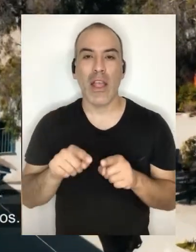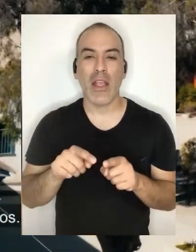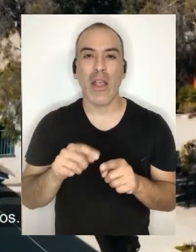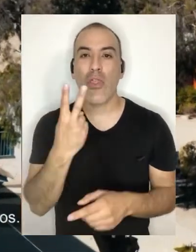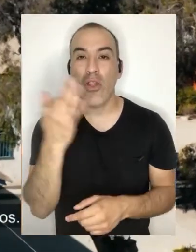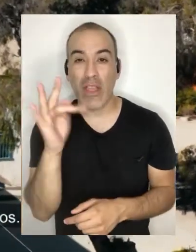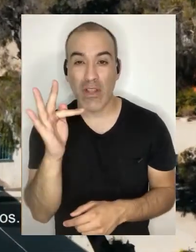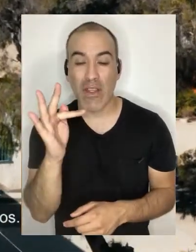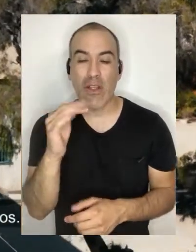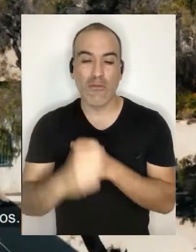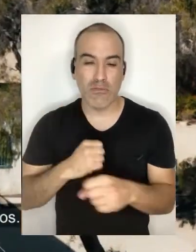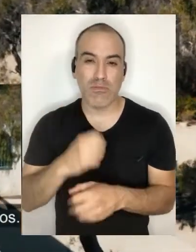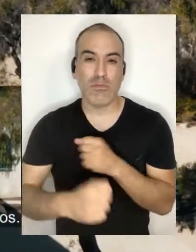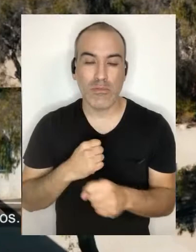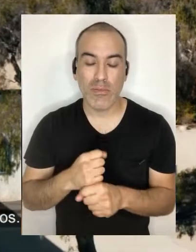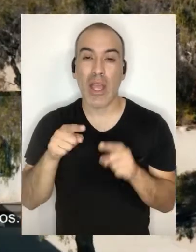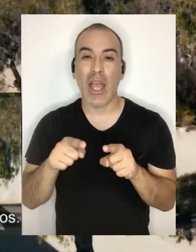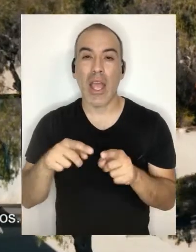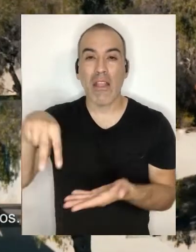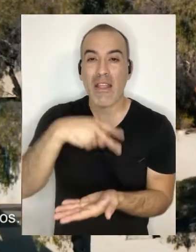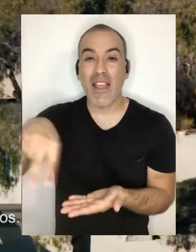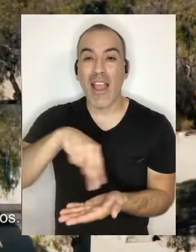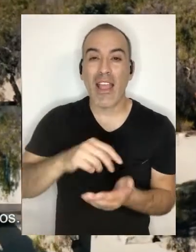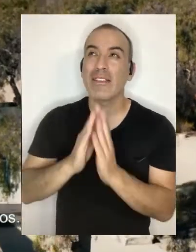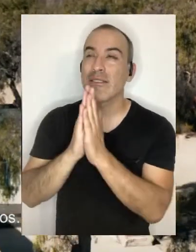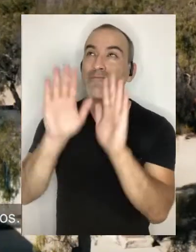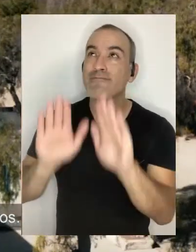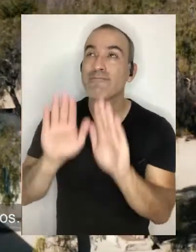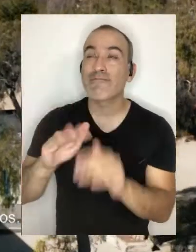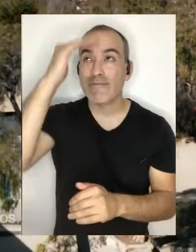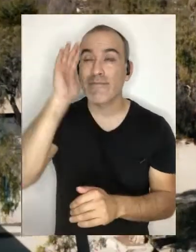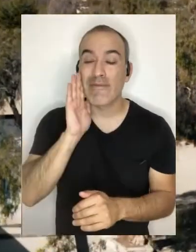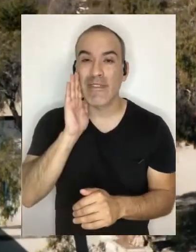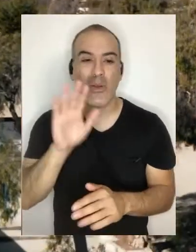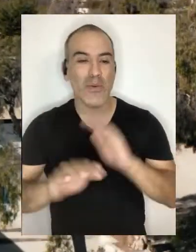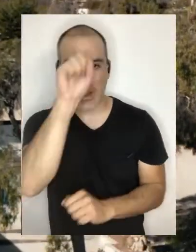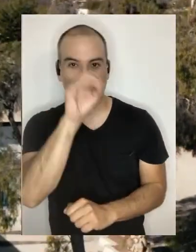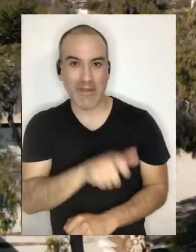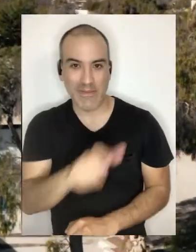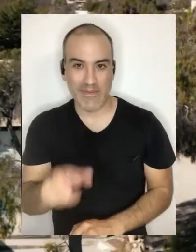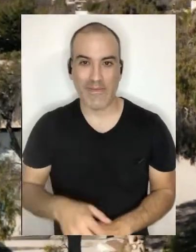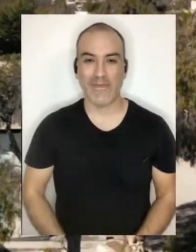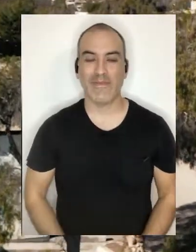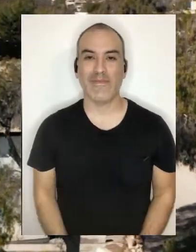2 de febrero estalla en danzas y alabanzas a la patrona de los mineros.